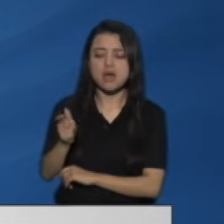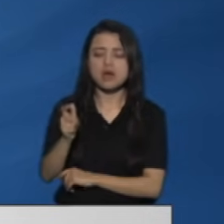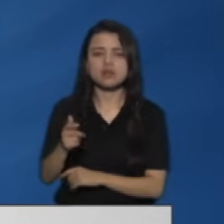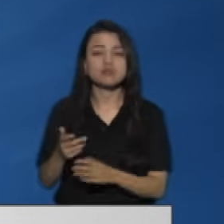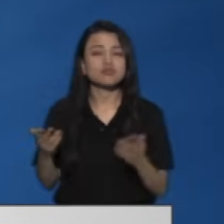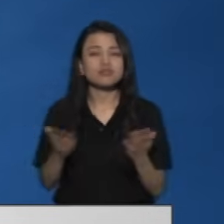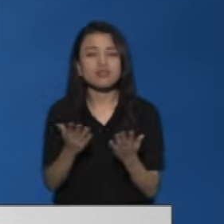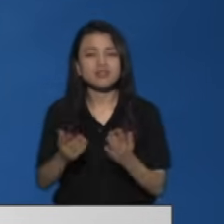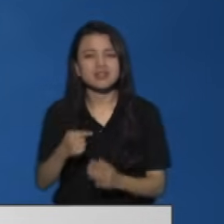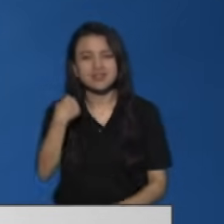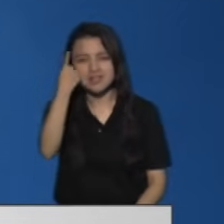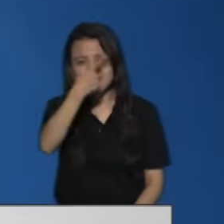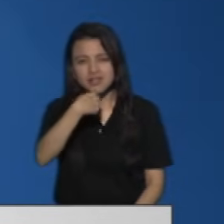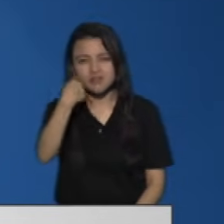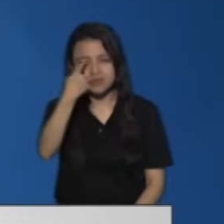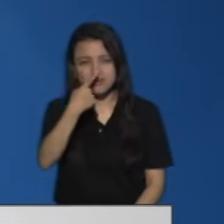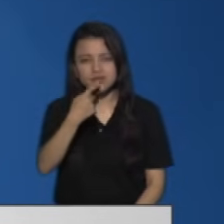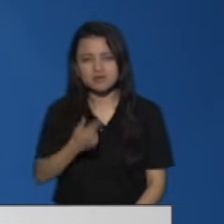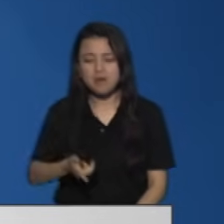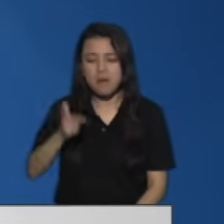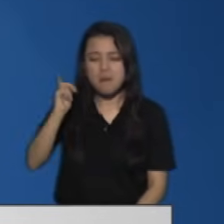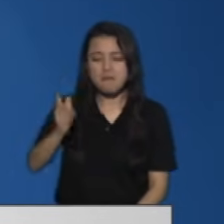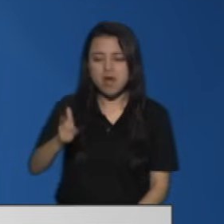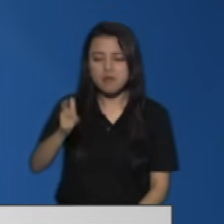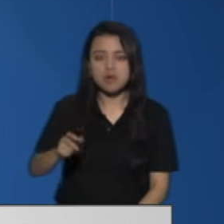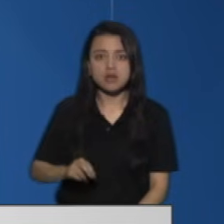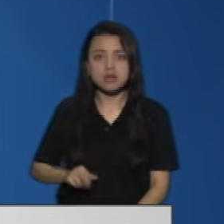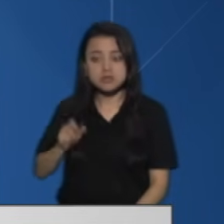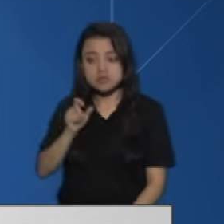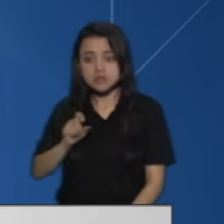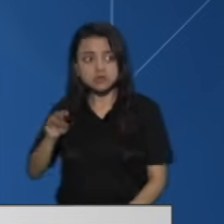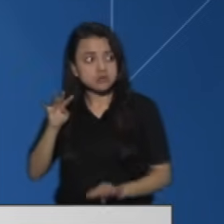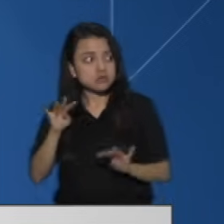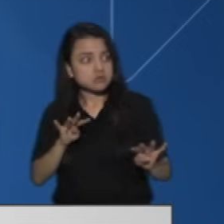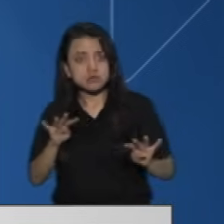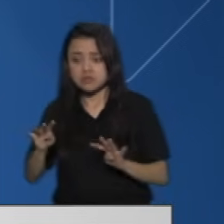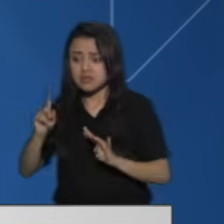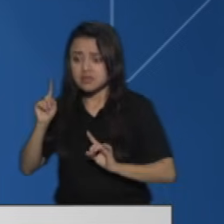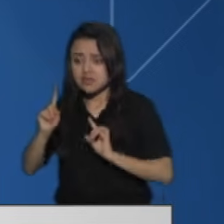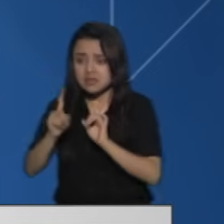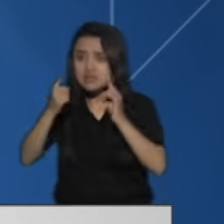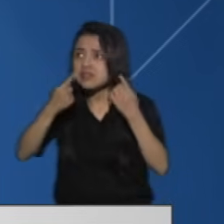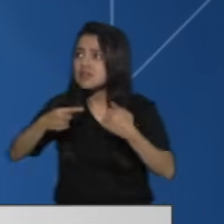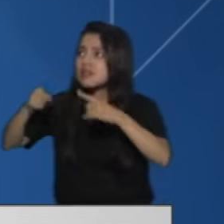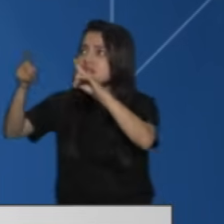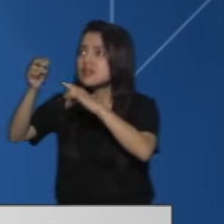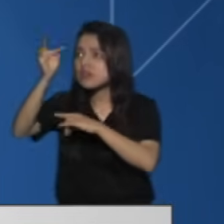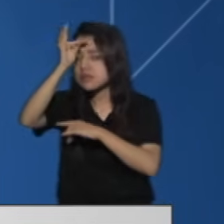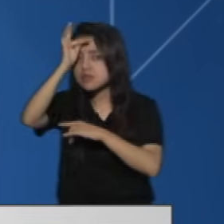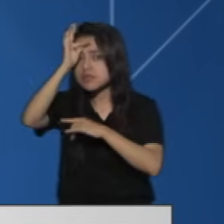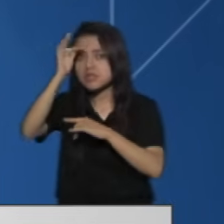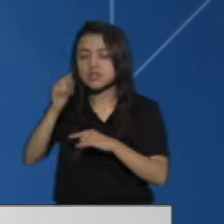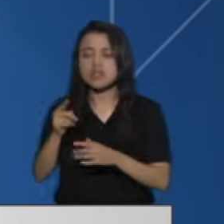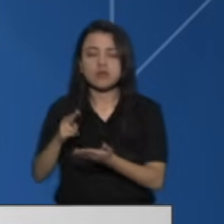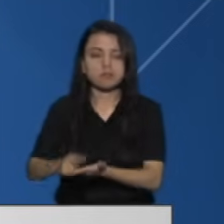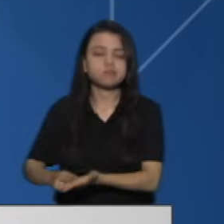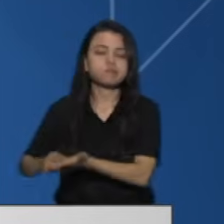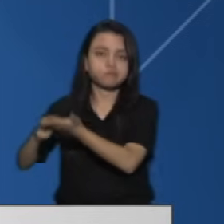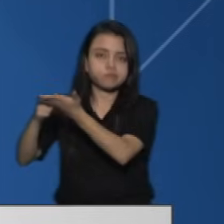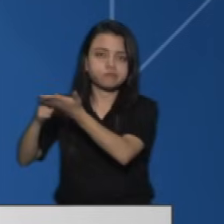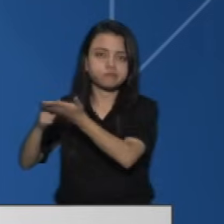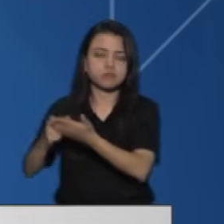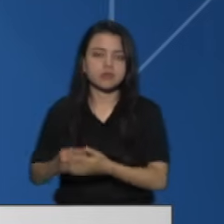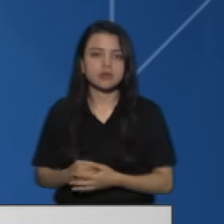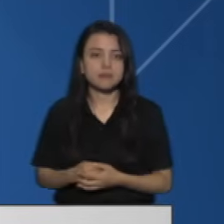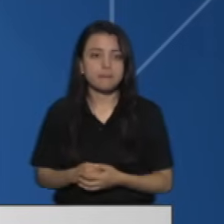rostro. Las personas que se encontraban en el lugar lo auxiliaron y lo llevaron hasta un centro asistencial en donde se recupera. Esta persona